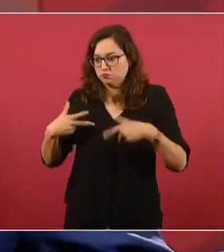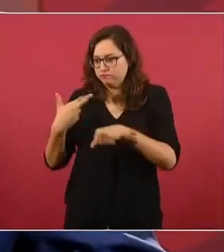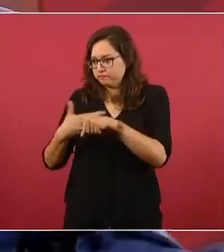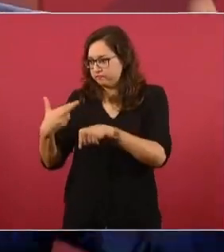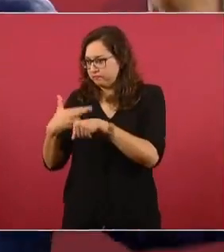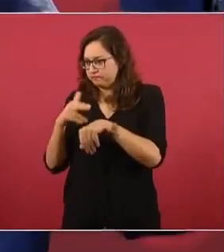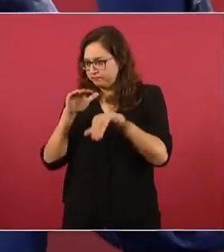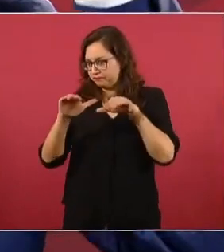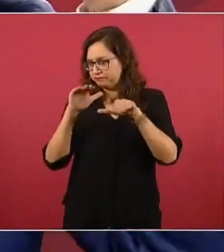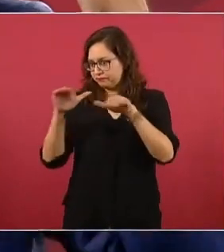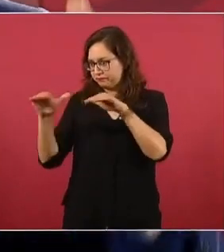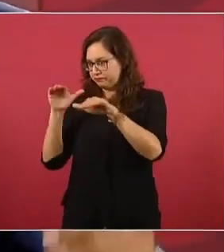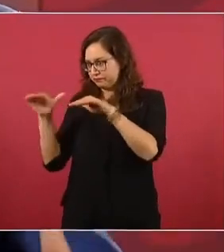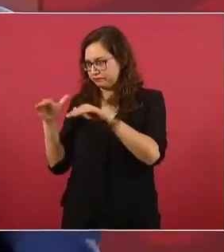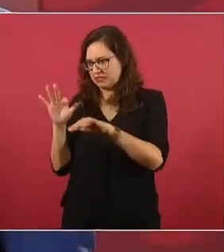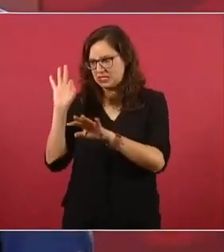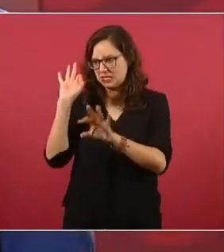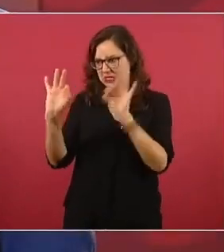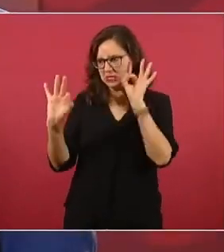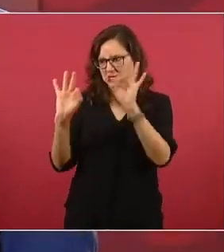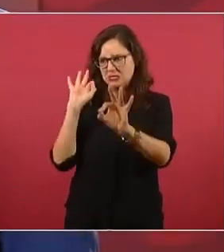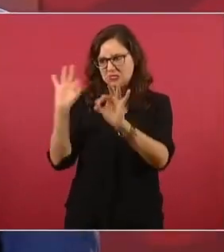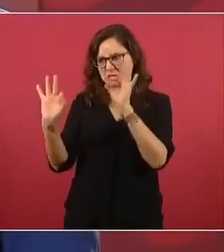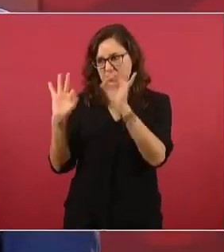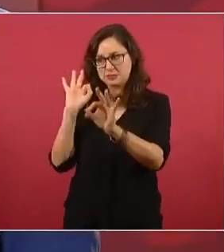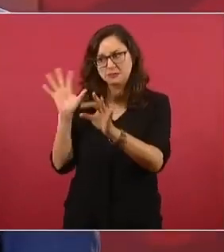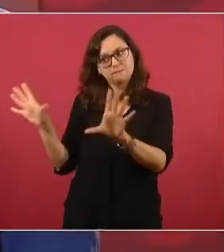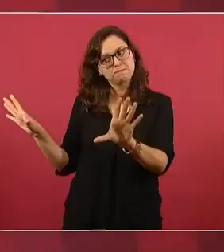a un grupo